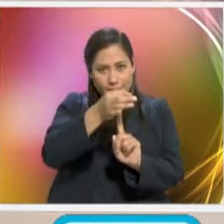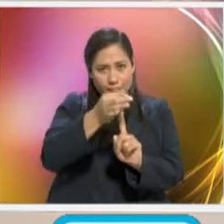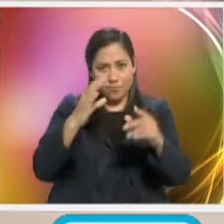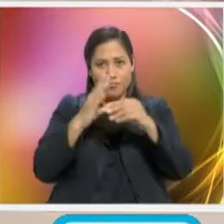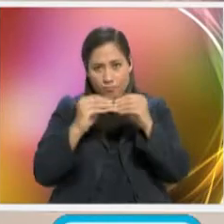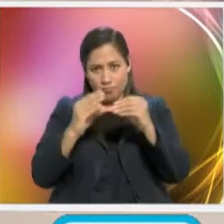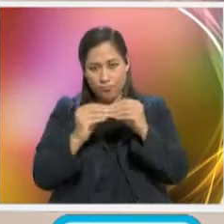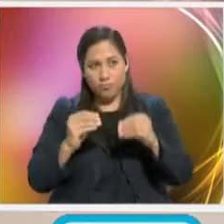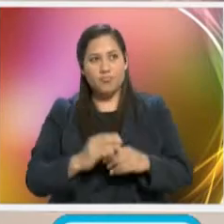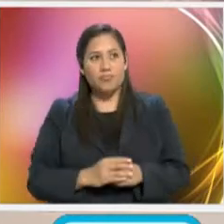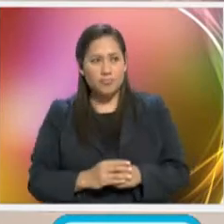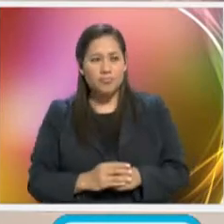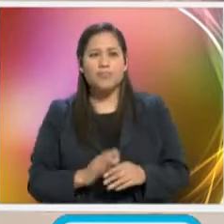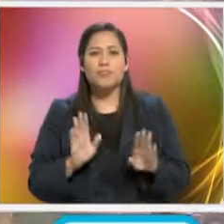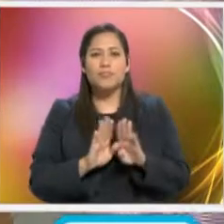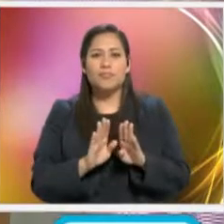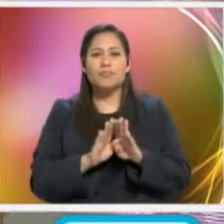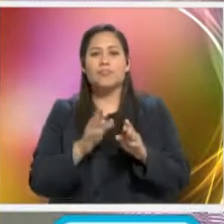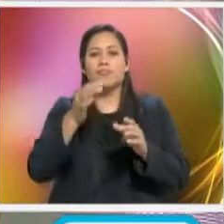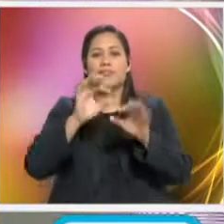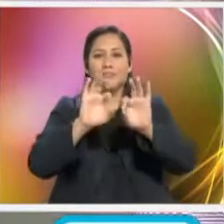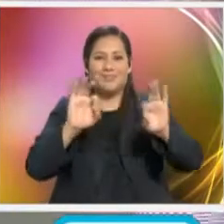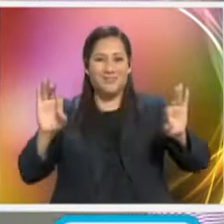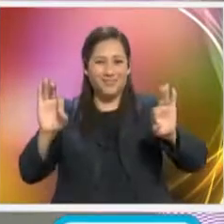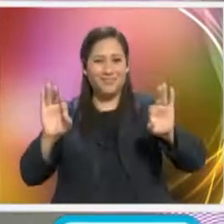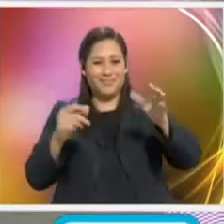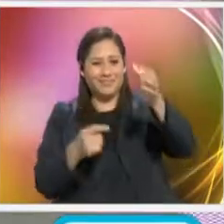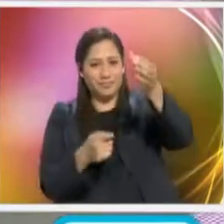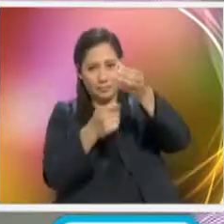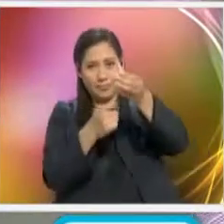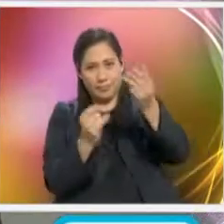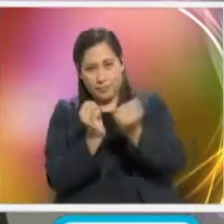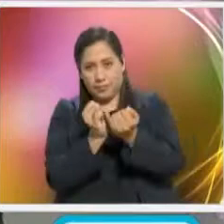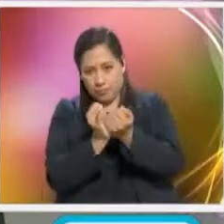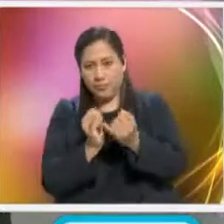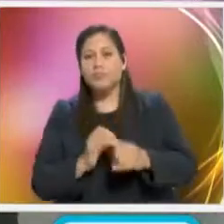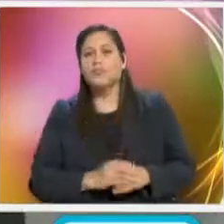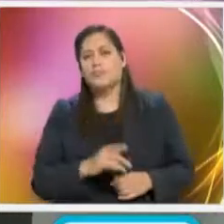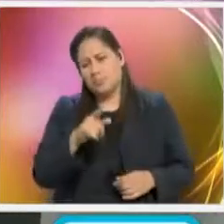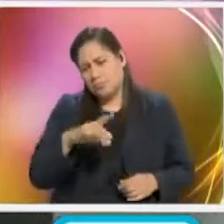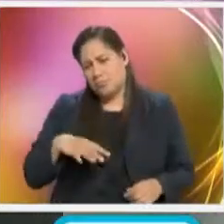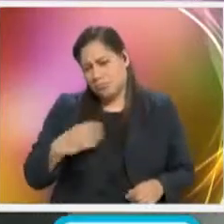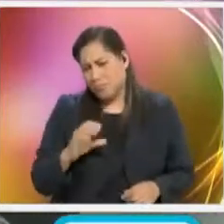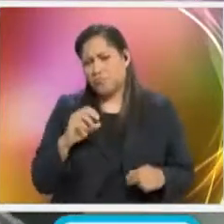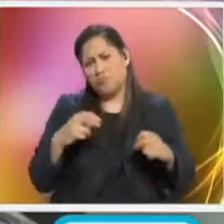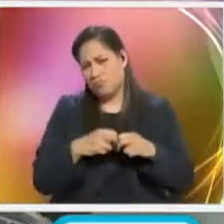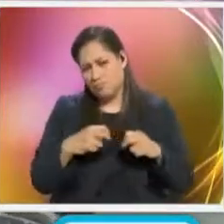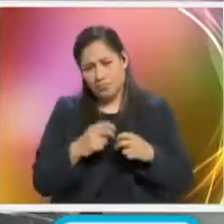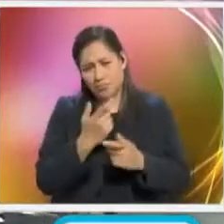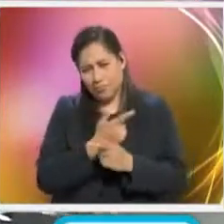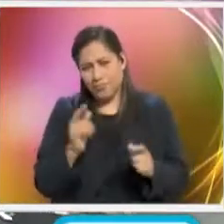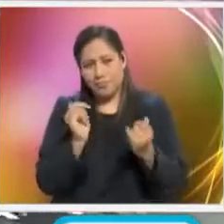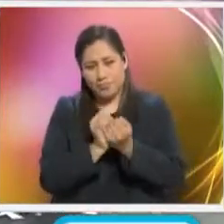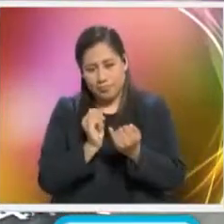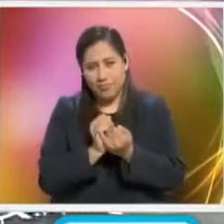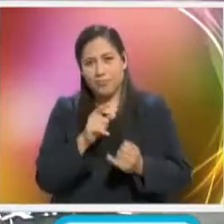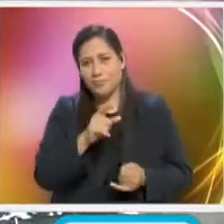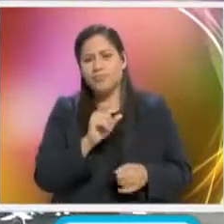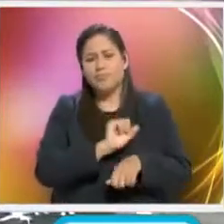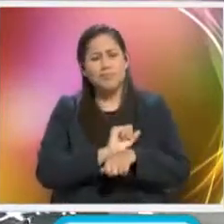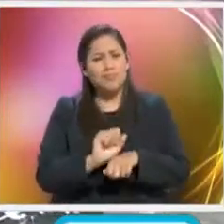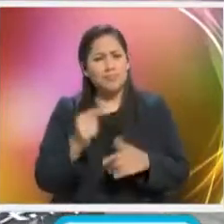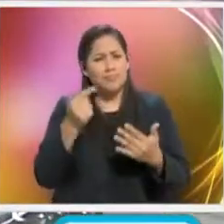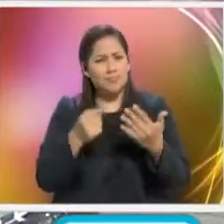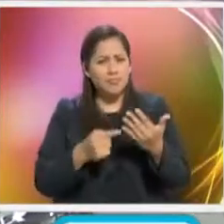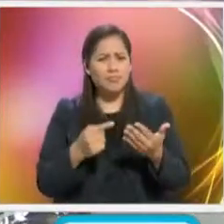fruta. Claro, es como las banderillas, Sí, ¿no? exacto. De banderilla. Entonces, bueno, intenten la de Pues, madera, si no, el plástico está bien. Es muy sencillo, los ingredientes son muy